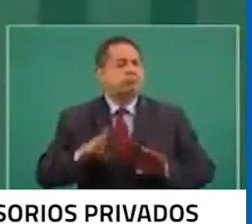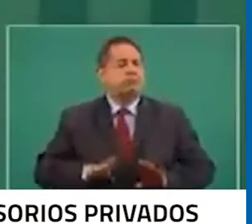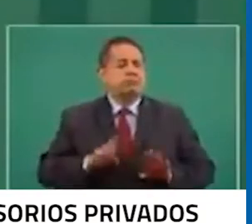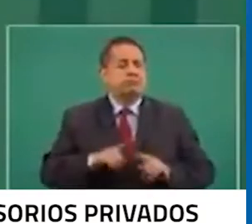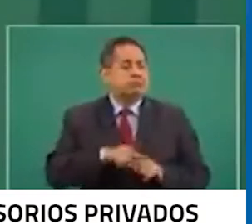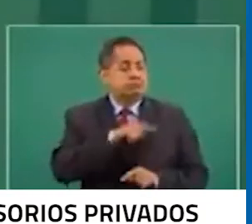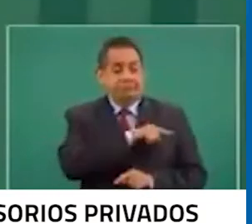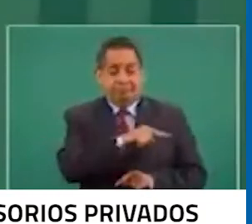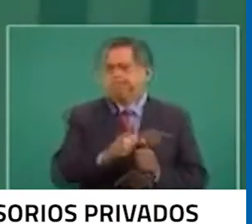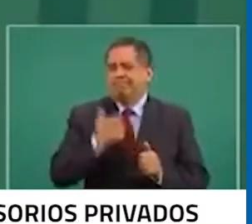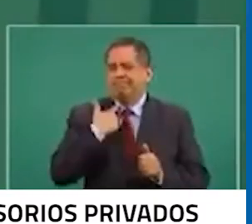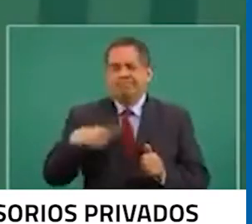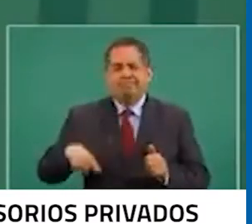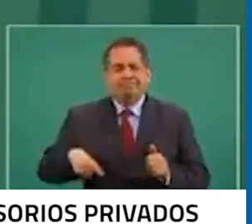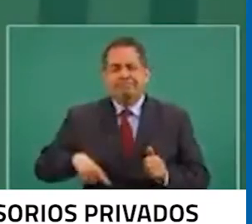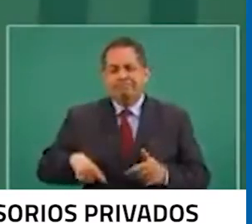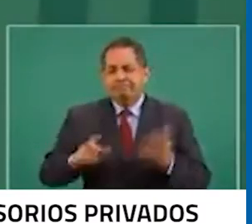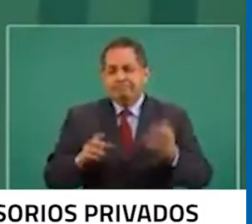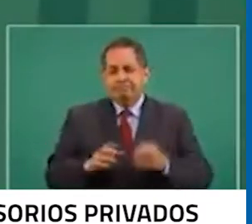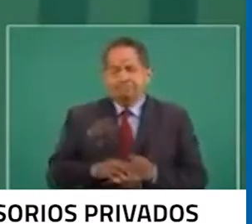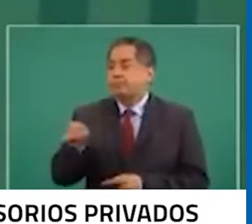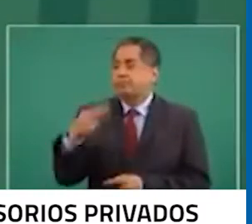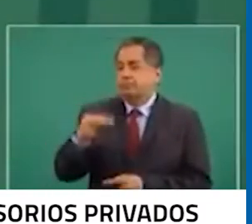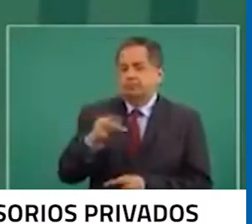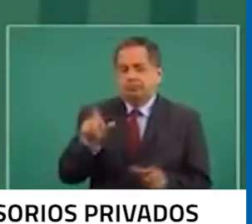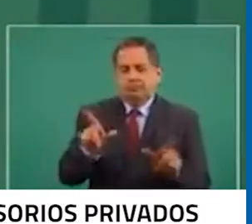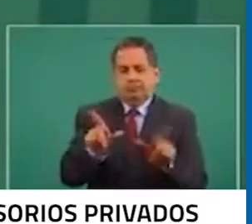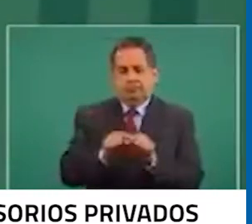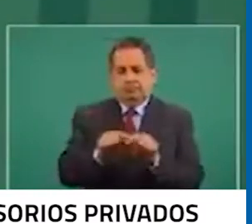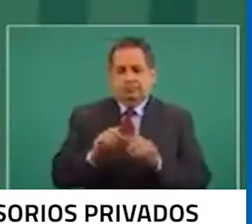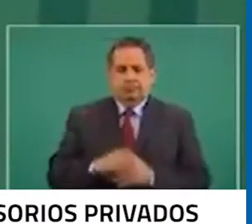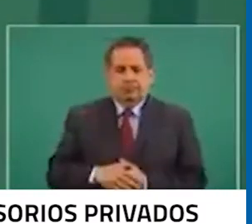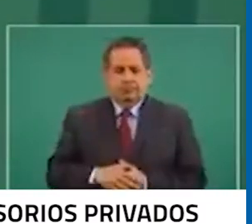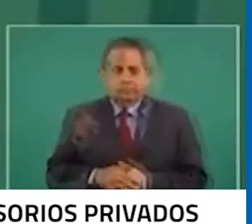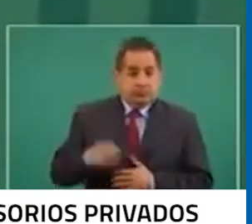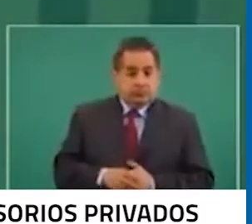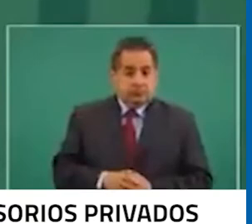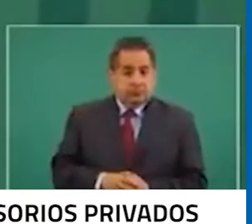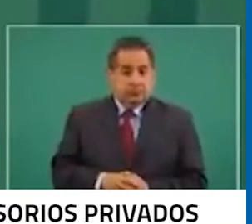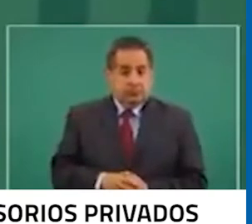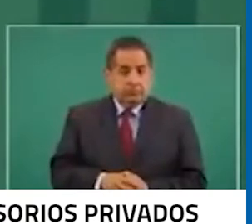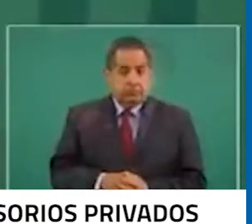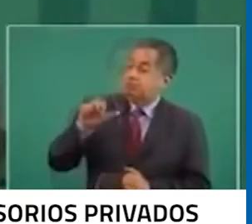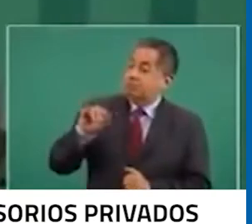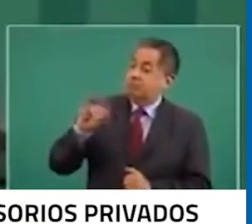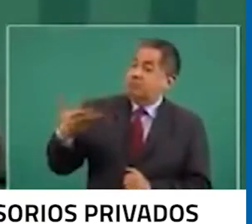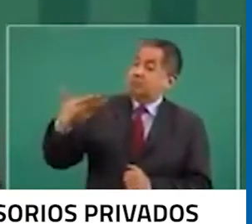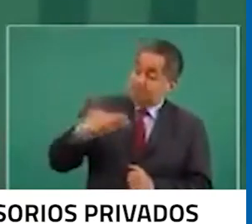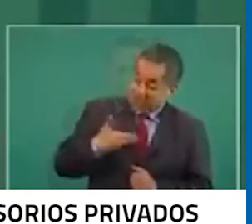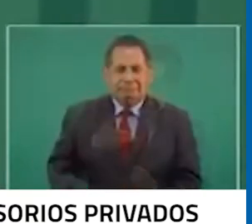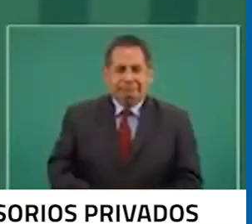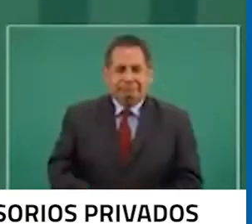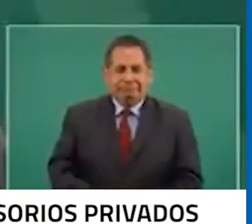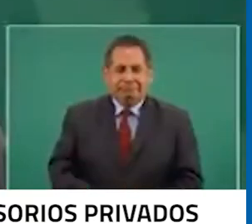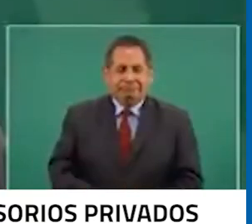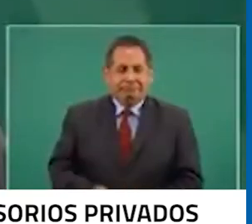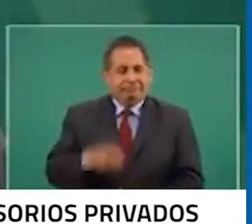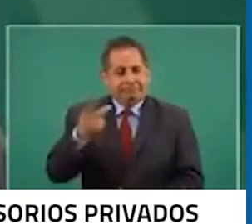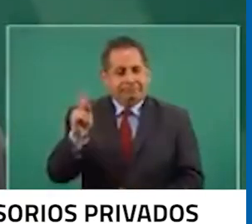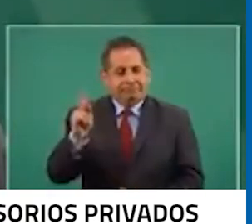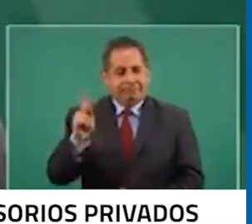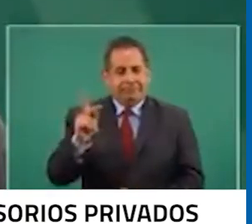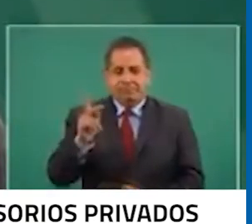vinculados al poder me reservo los nombres al no ser que me lo pida la el inai este pero